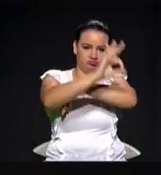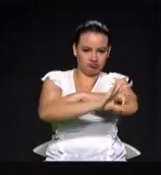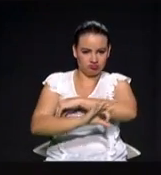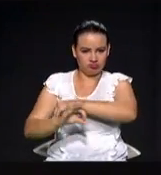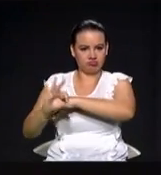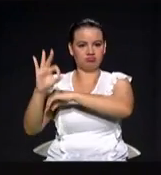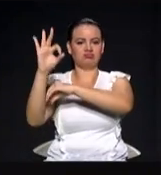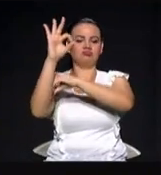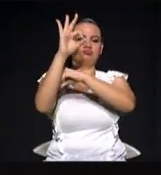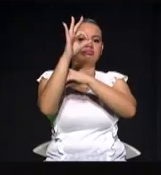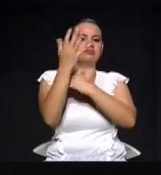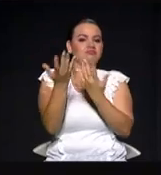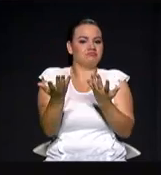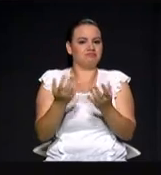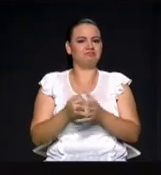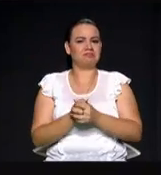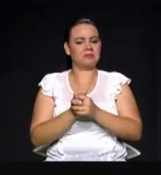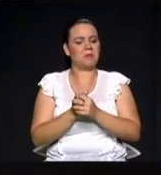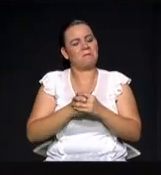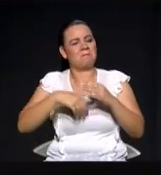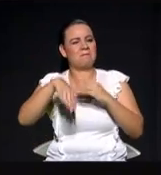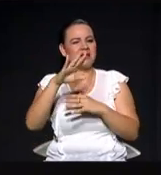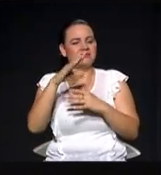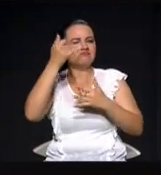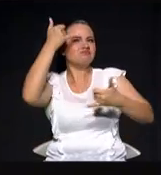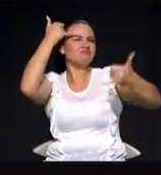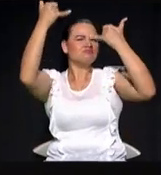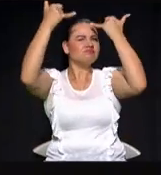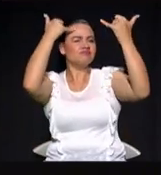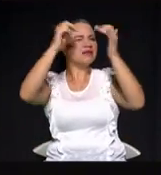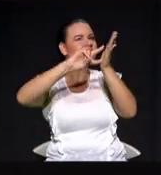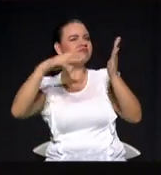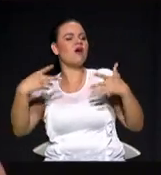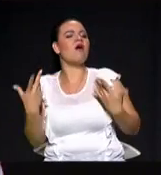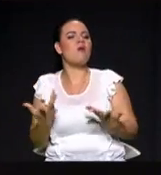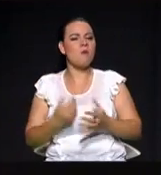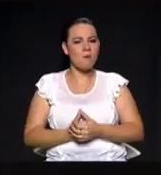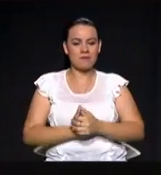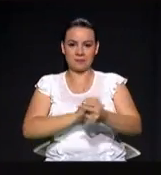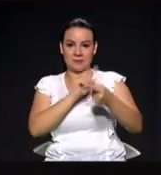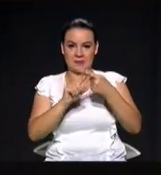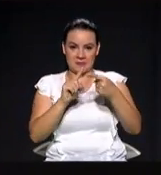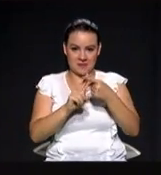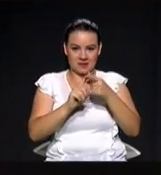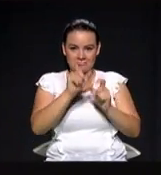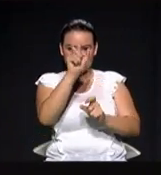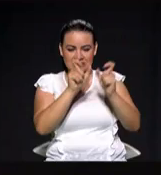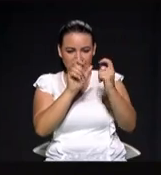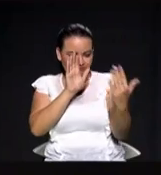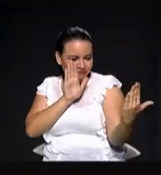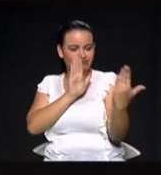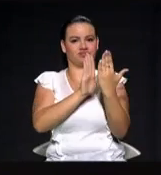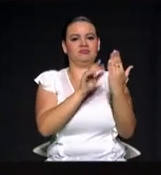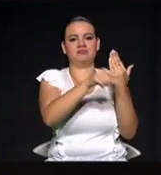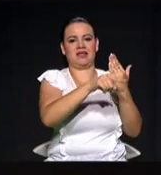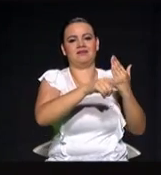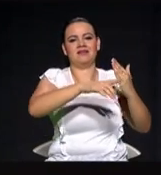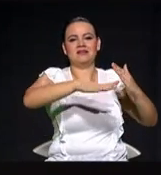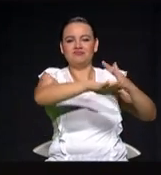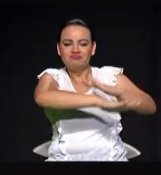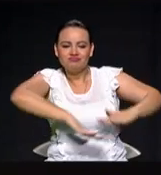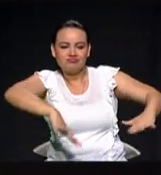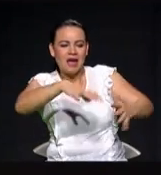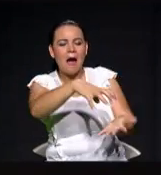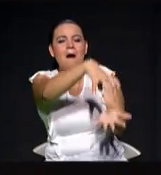además de eso trabajamos en dos temas con creatividad y tecnología el primero tenemos que acercar a las personas a los centros de desarrollo económico y de estudio